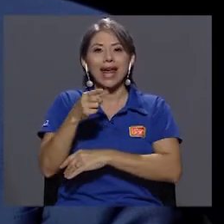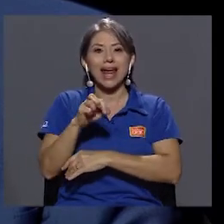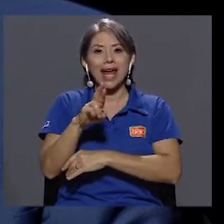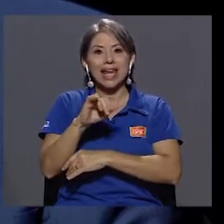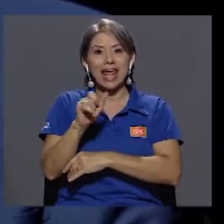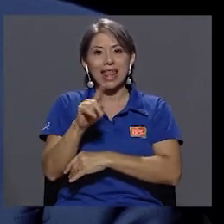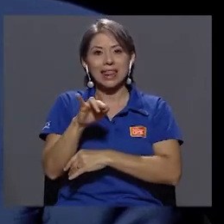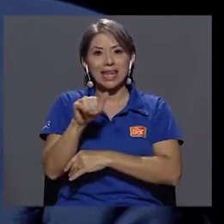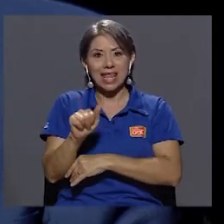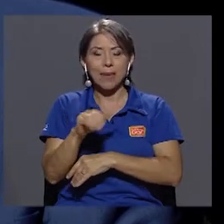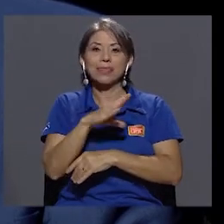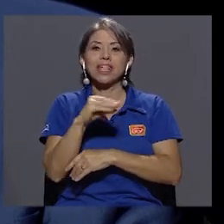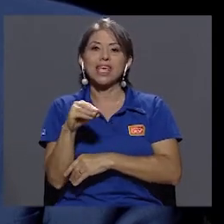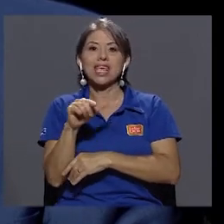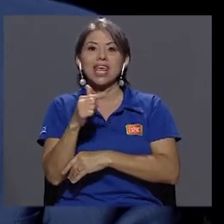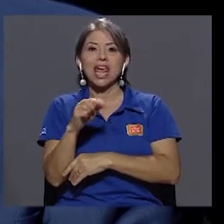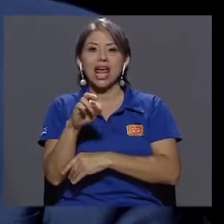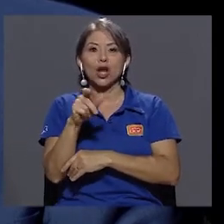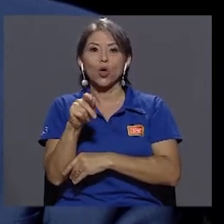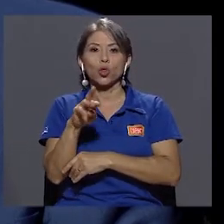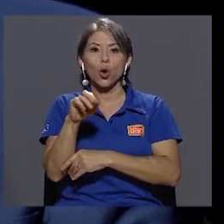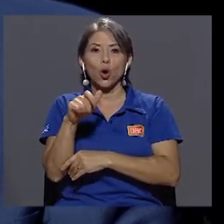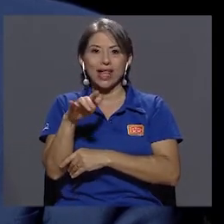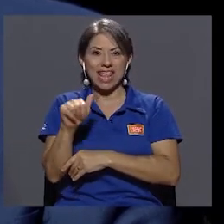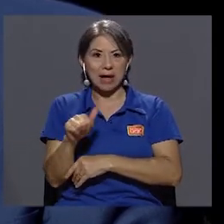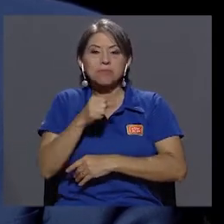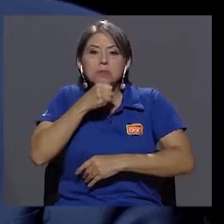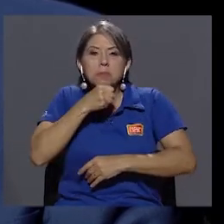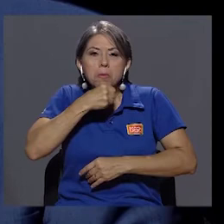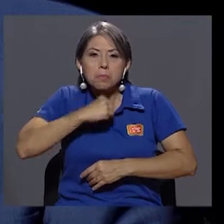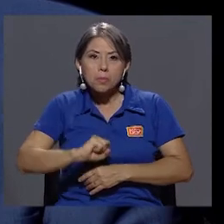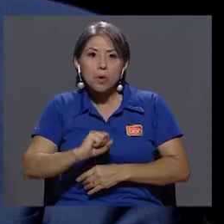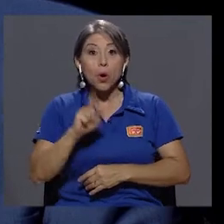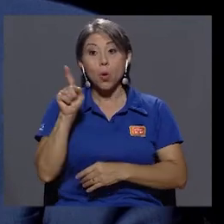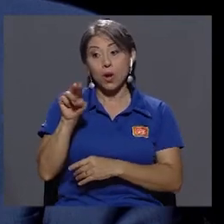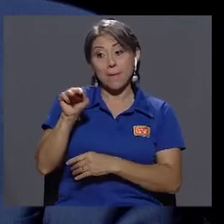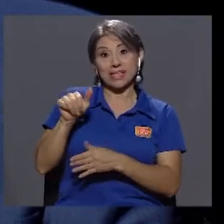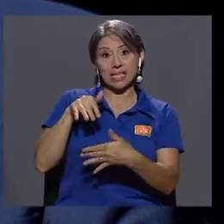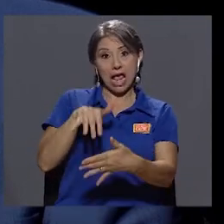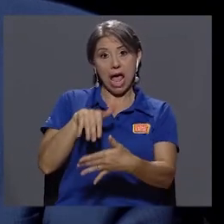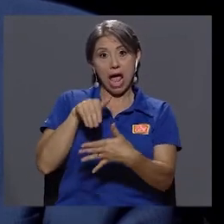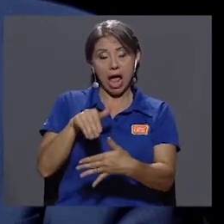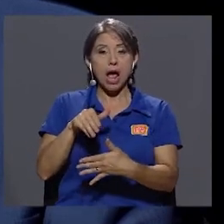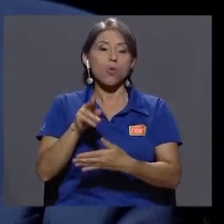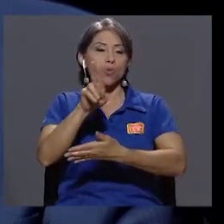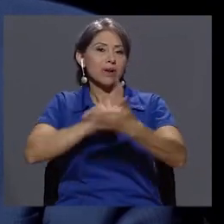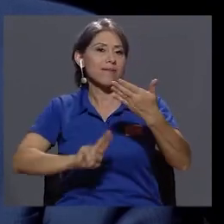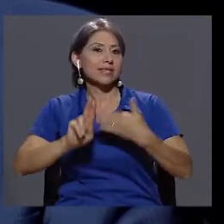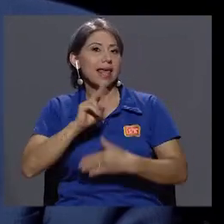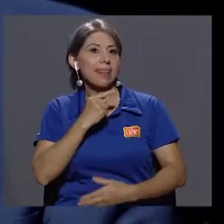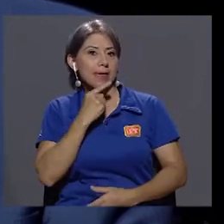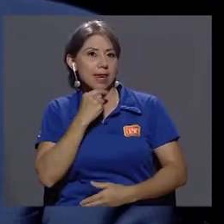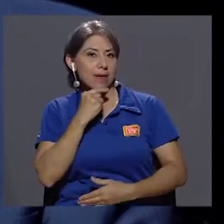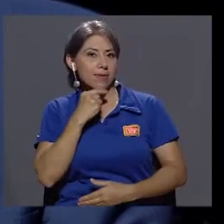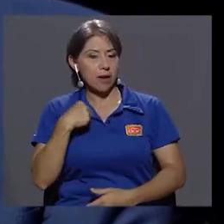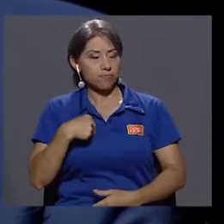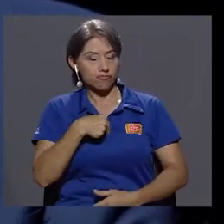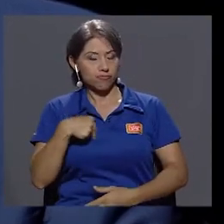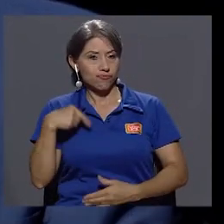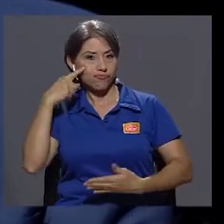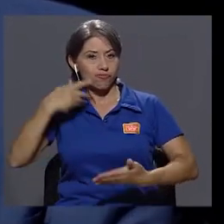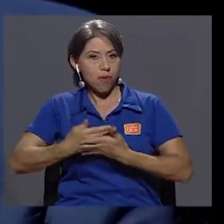casualmente una maestría en la universidad de ginebra lo constata así que bienvenido doctor ya qué placer estar con usted